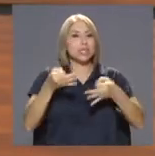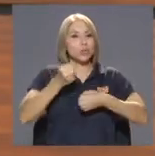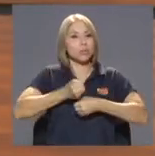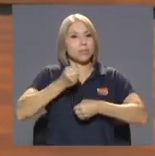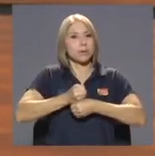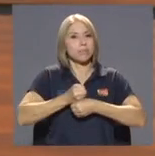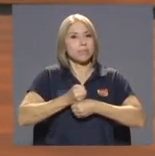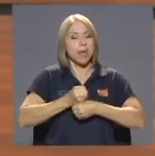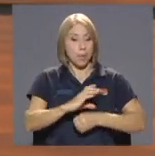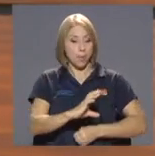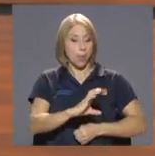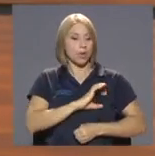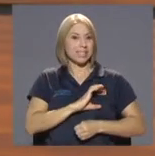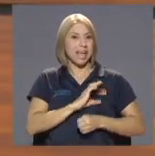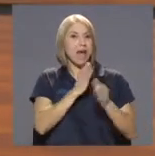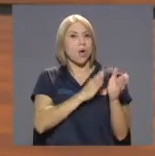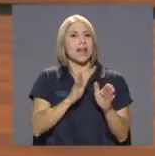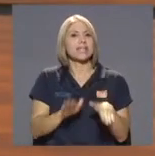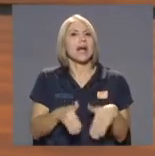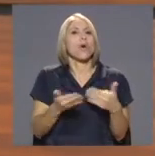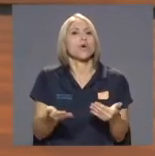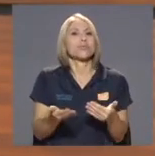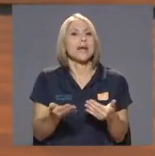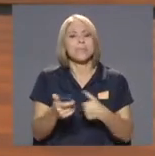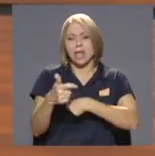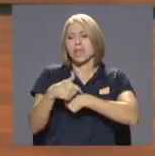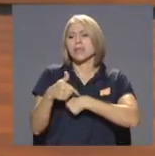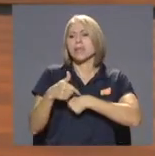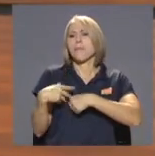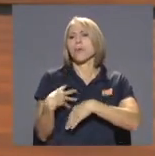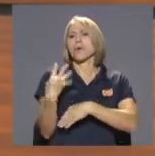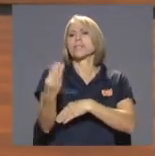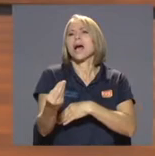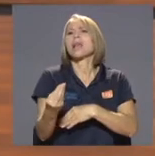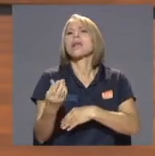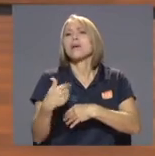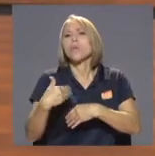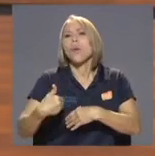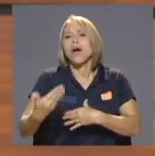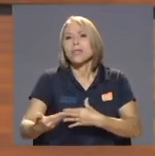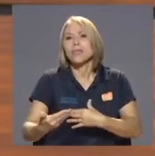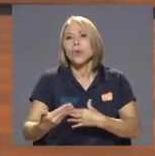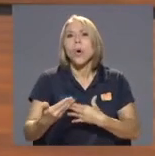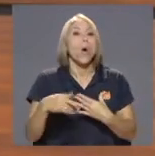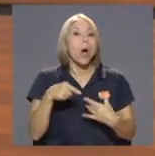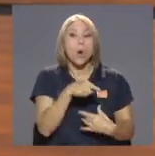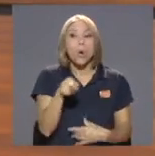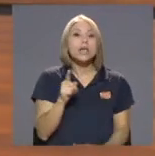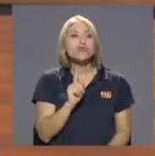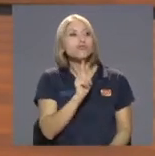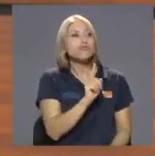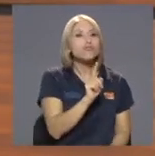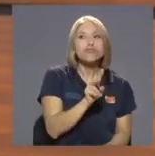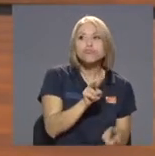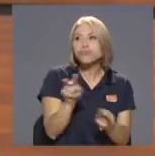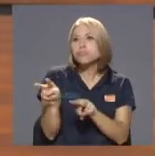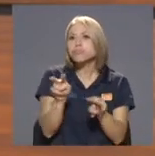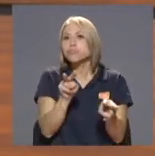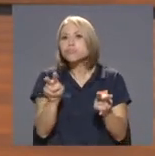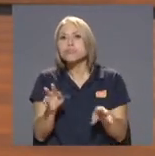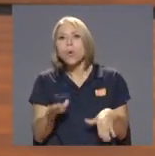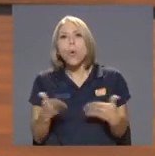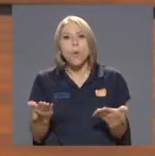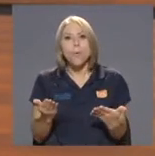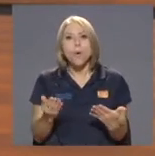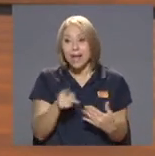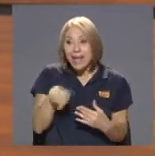la policía, cada cuánto sale, cada cuánto hace rondas, por decirlo de alguna manera, qué tipo de trabajo se hace con la comunidad, porque no es solo un